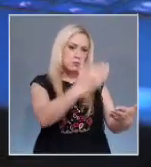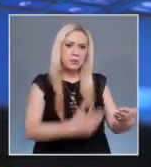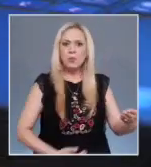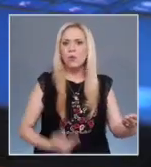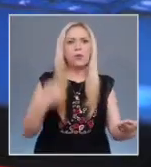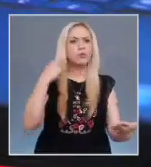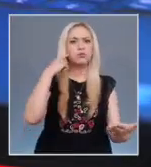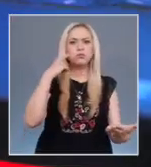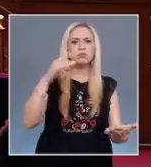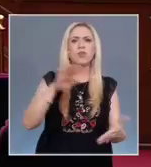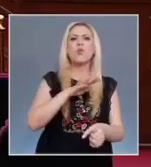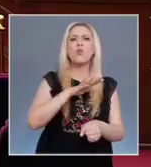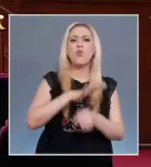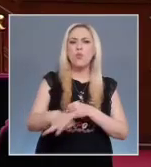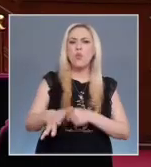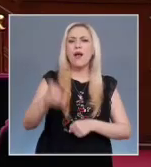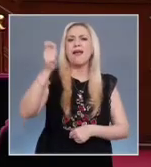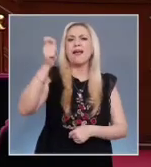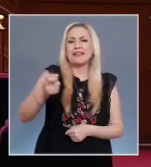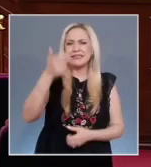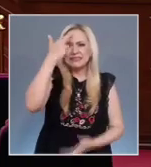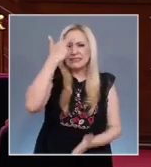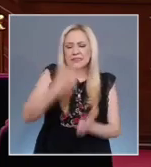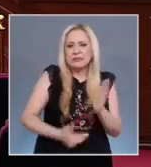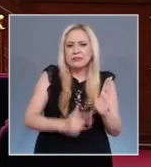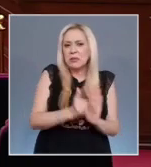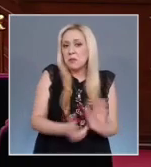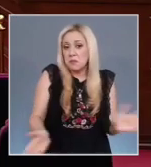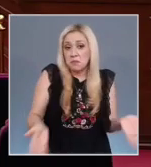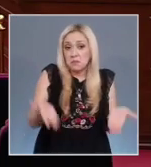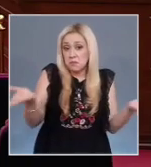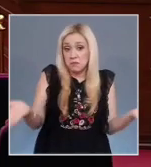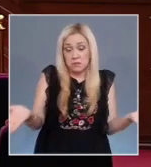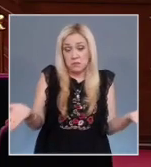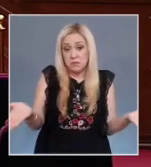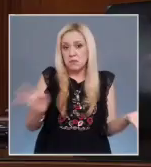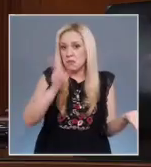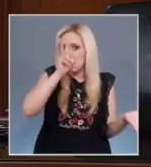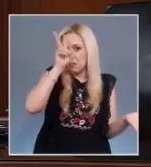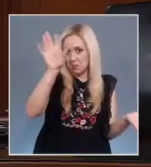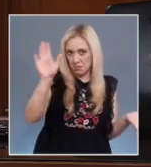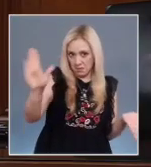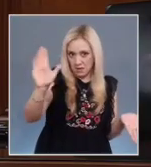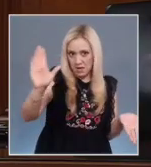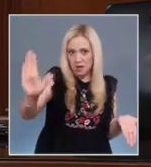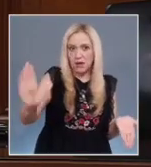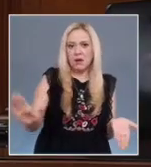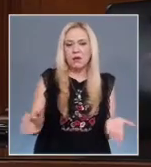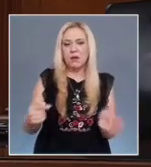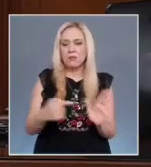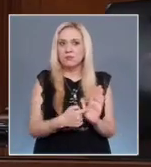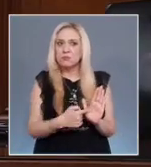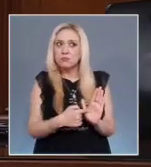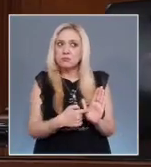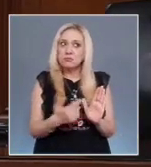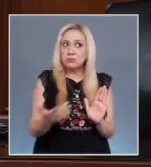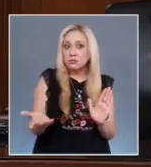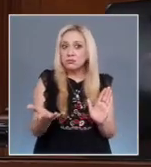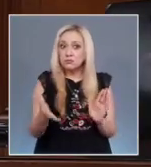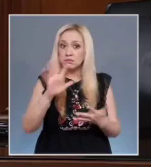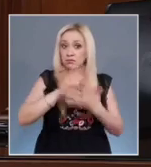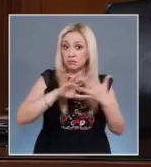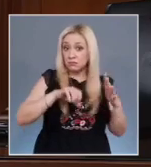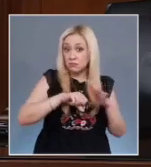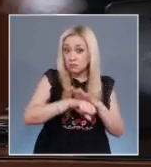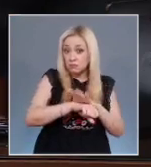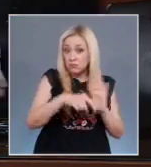conducta delictiva. El vocablo amenazar es valorativo y no tiene el grado de precisión suficiente